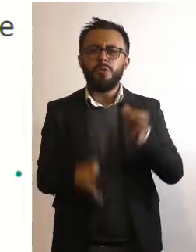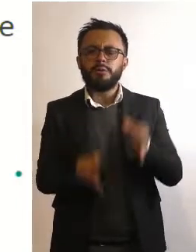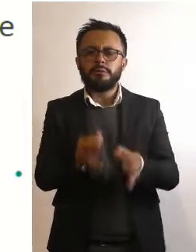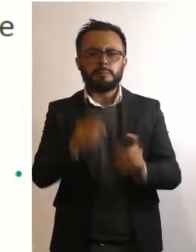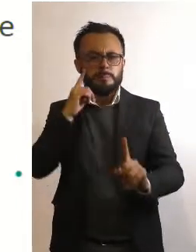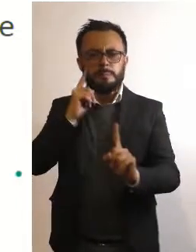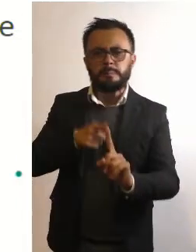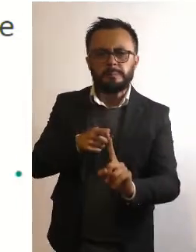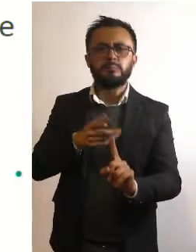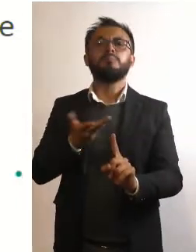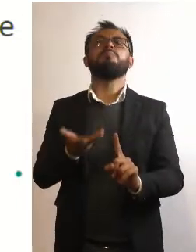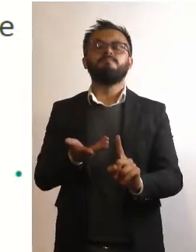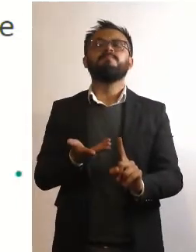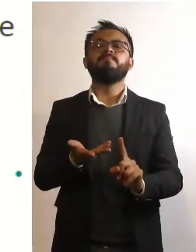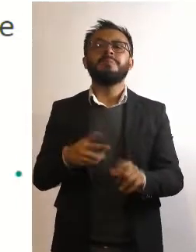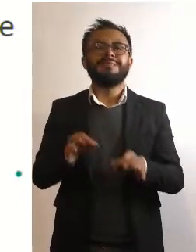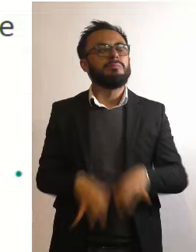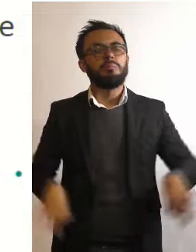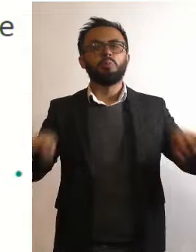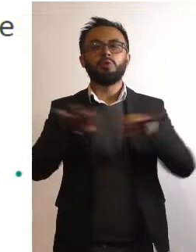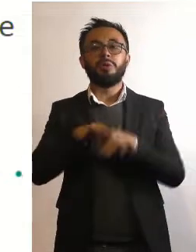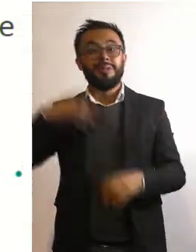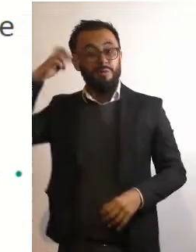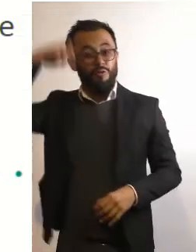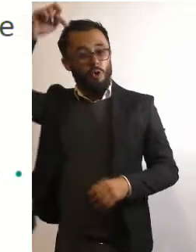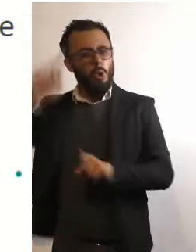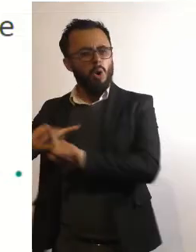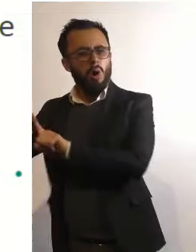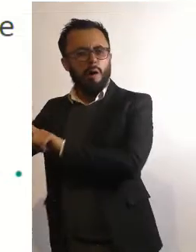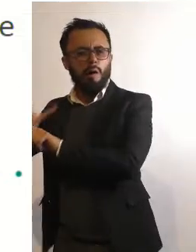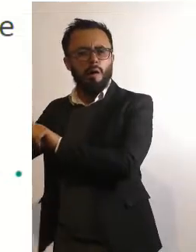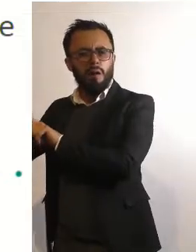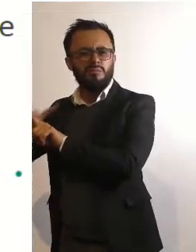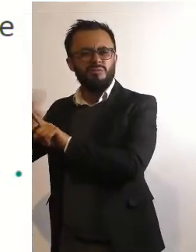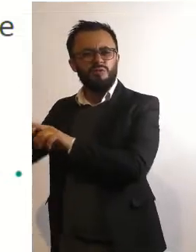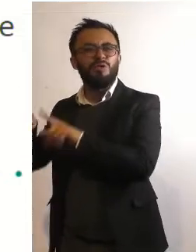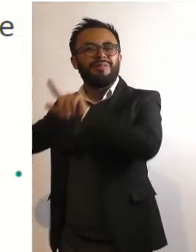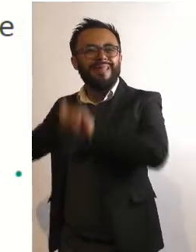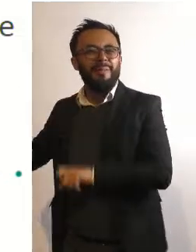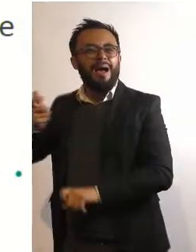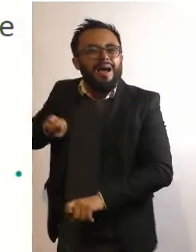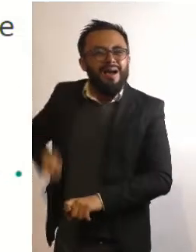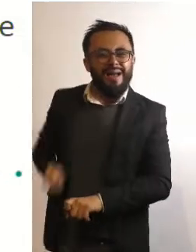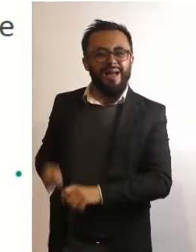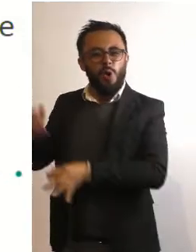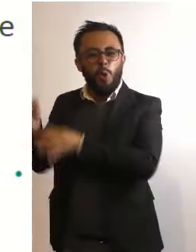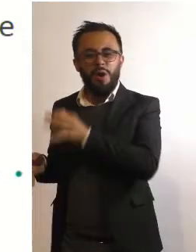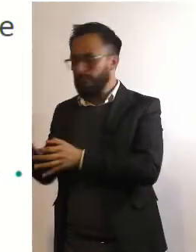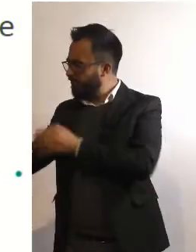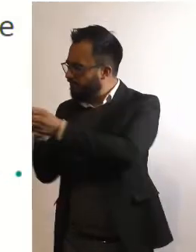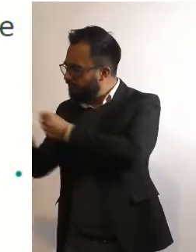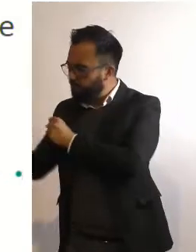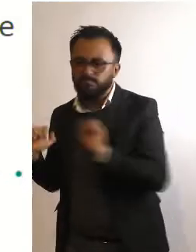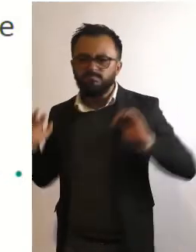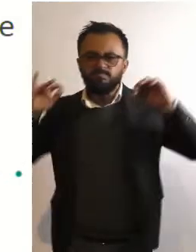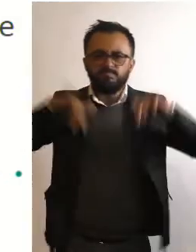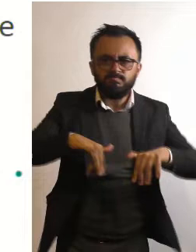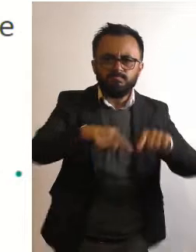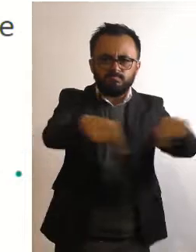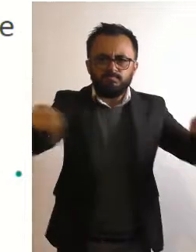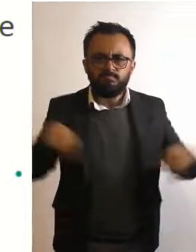diferentes profesionales en las áreas jurídicas para generar un apoyo institucional en